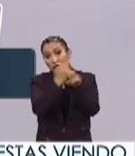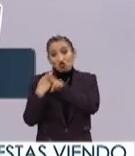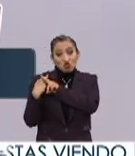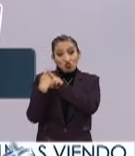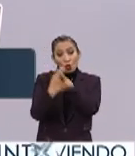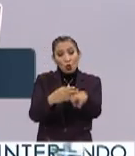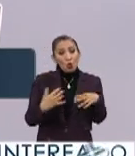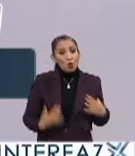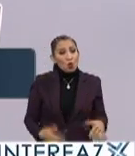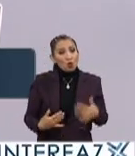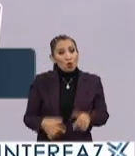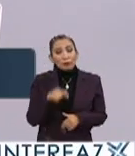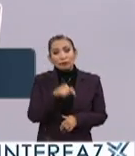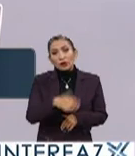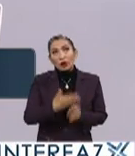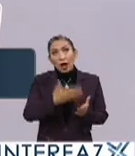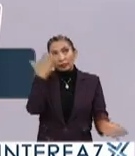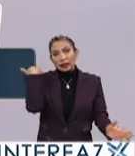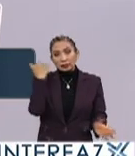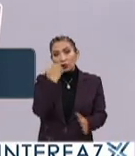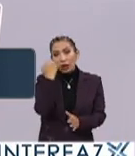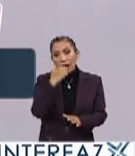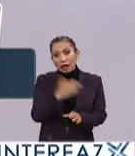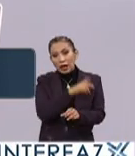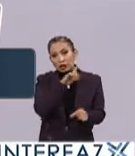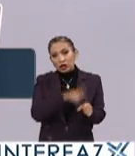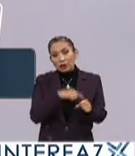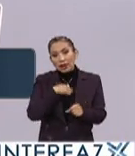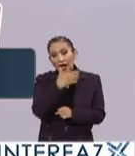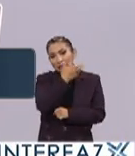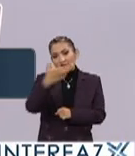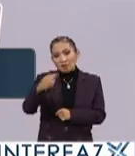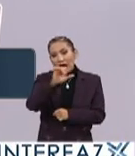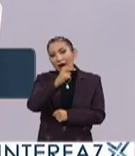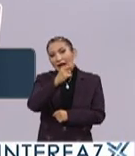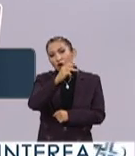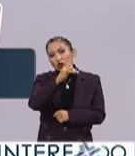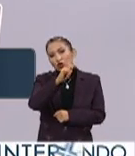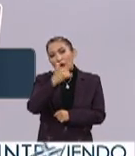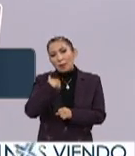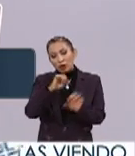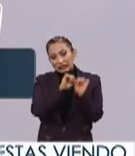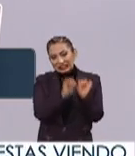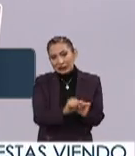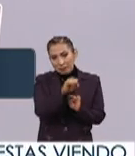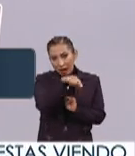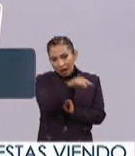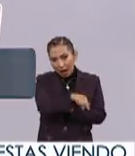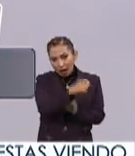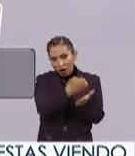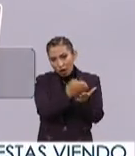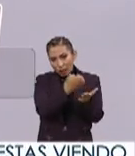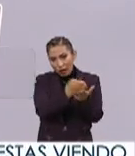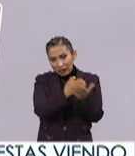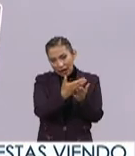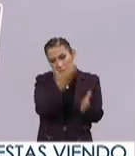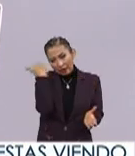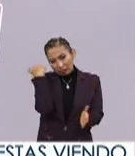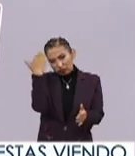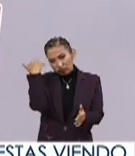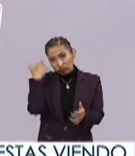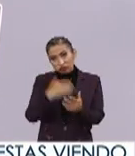años. Su antecedente es la Escuela Nacional de Agricultura, que fue creada por el sistema económico de la